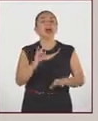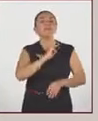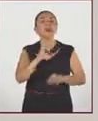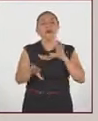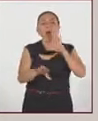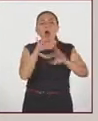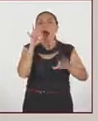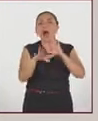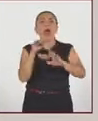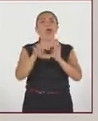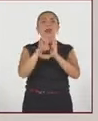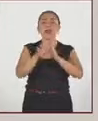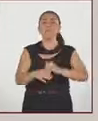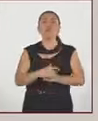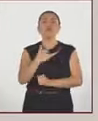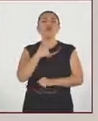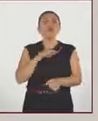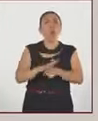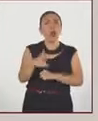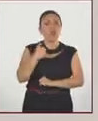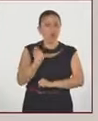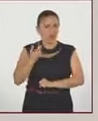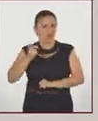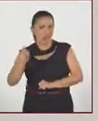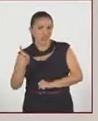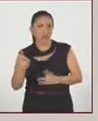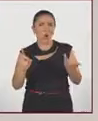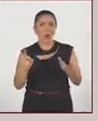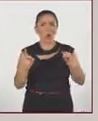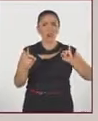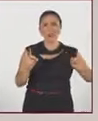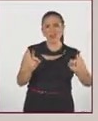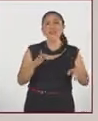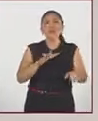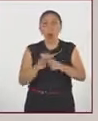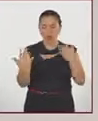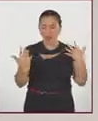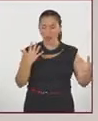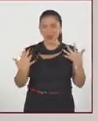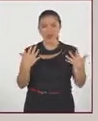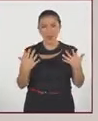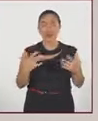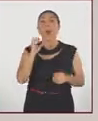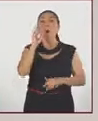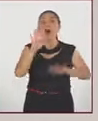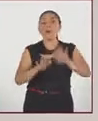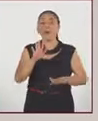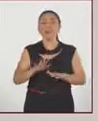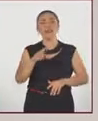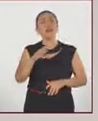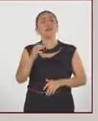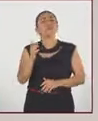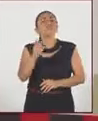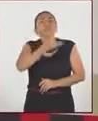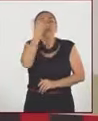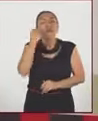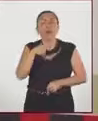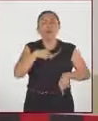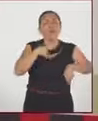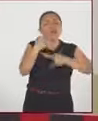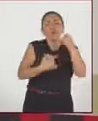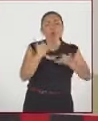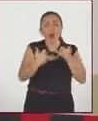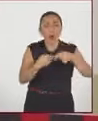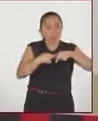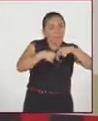de decir, bueno, diestro o zurdo, ¿no? Cuando estamos previamente, pues a veces patean con la derecha, a veces con la izquierda, el papá viene emocionado de